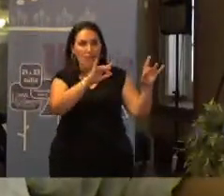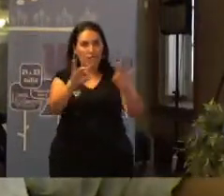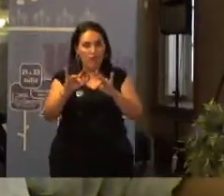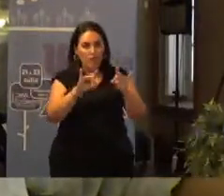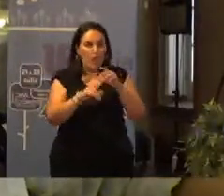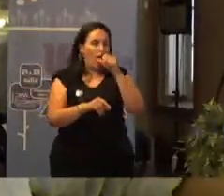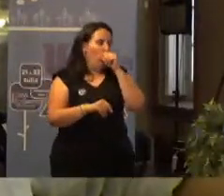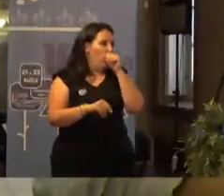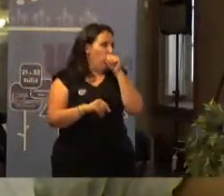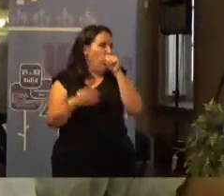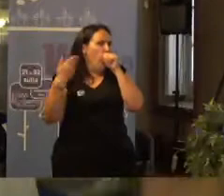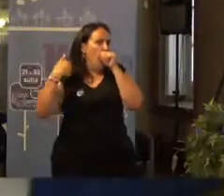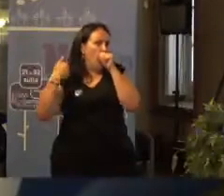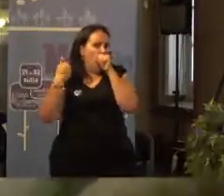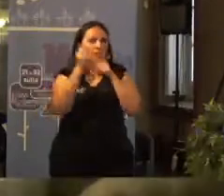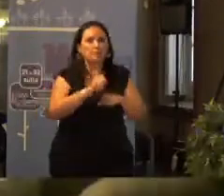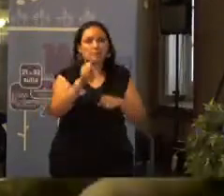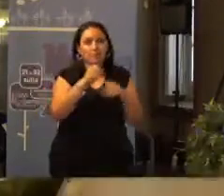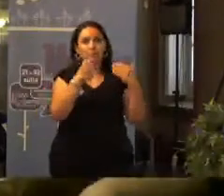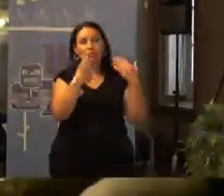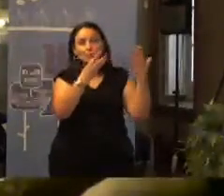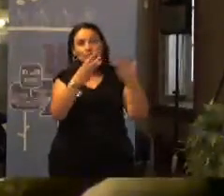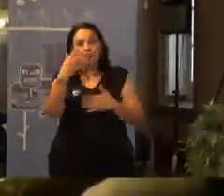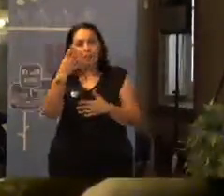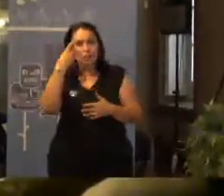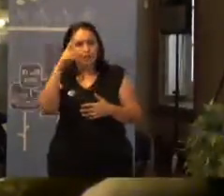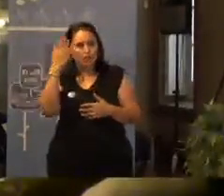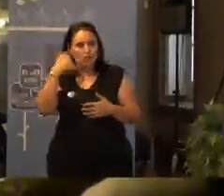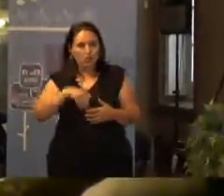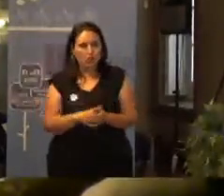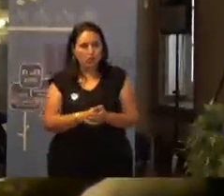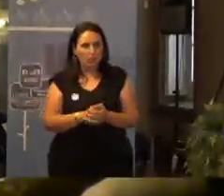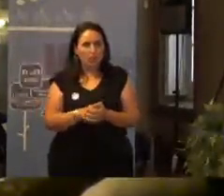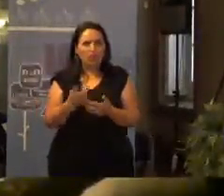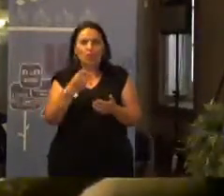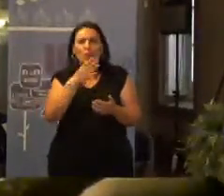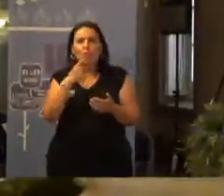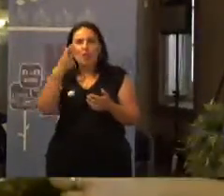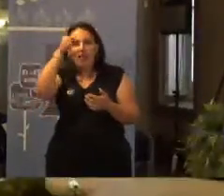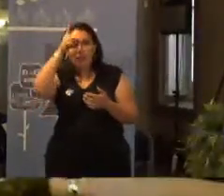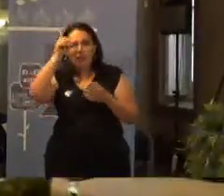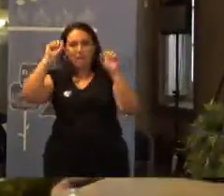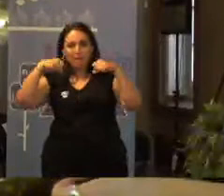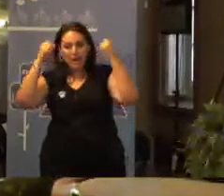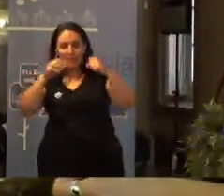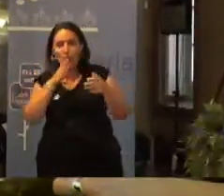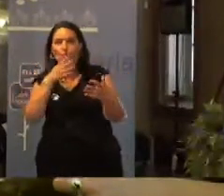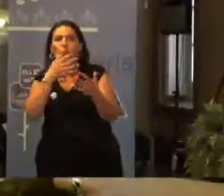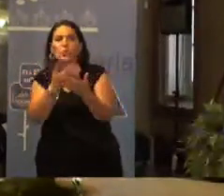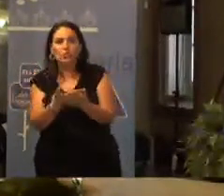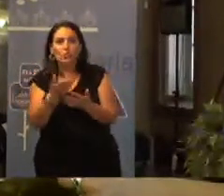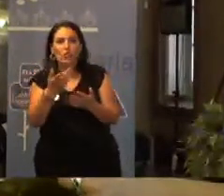ano 85 sabía que o Fernández Alborque estuvera na Luftwaffe alemana facendo prácticas, e por eso chegou a presidente da Xunta,